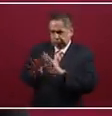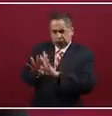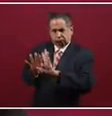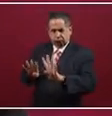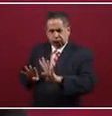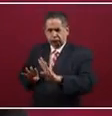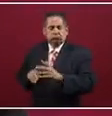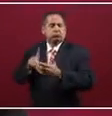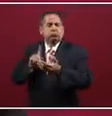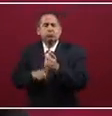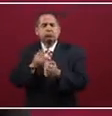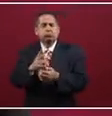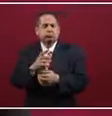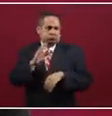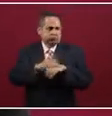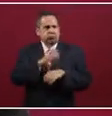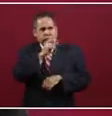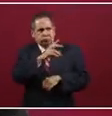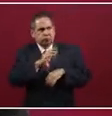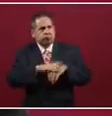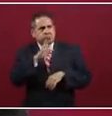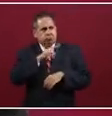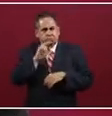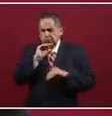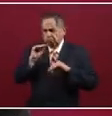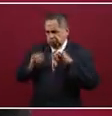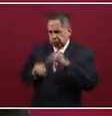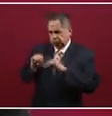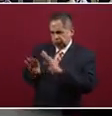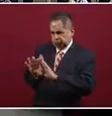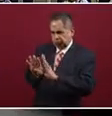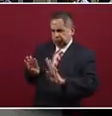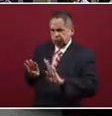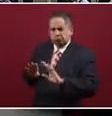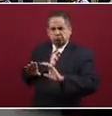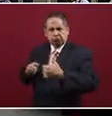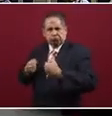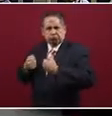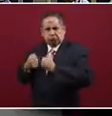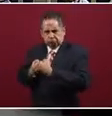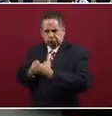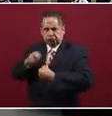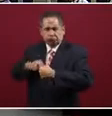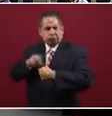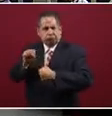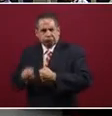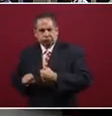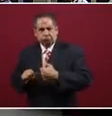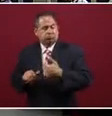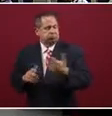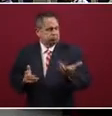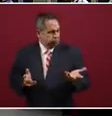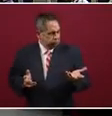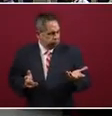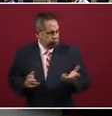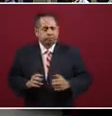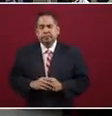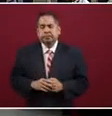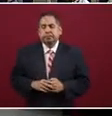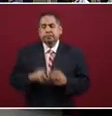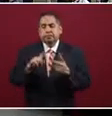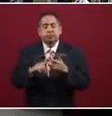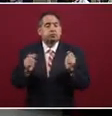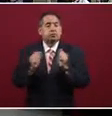más rápido. Bueno, eso sí, pero nada más. ¿Qué se pretende con esto en combinación con el